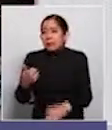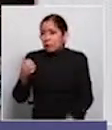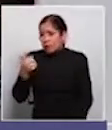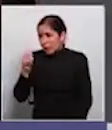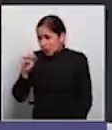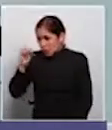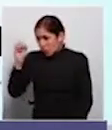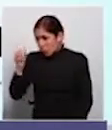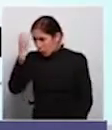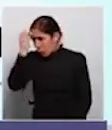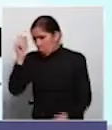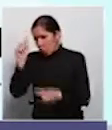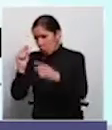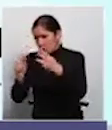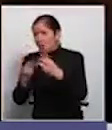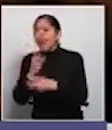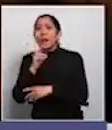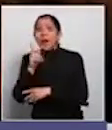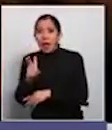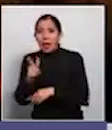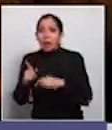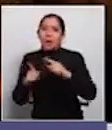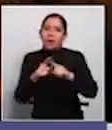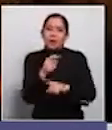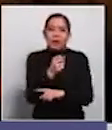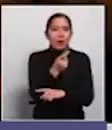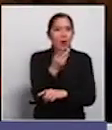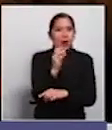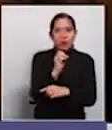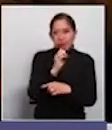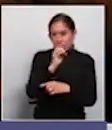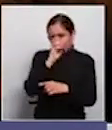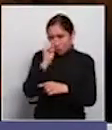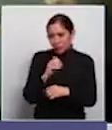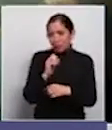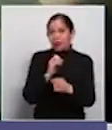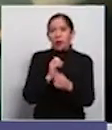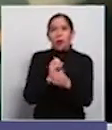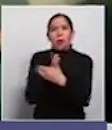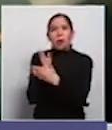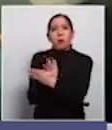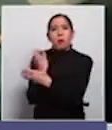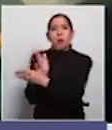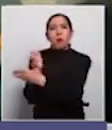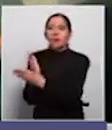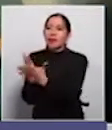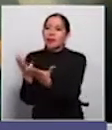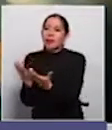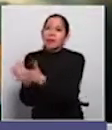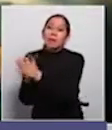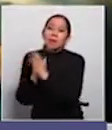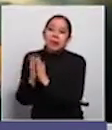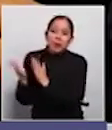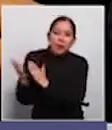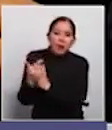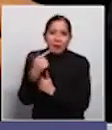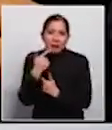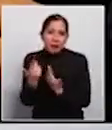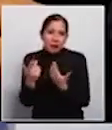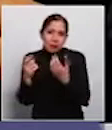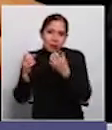pero va a haber un importante porcentaje de acosadores que van a pedirle que incluso llegue